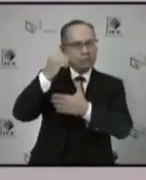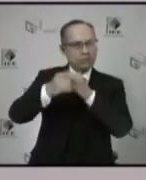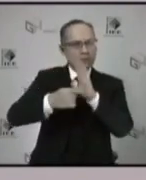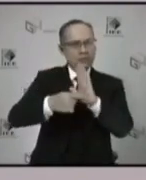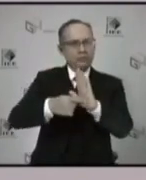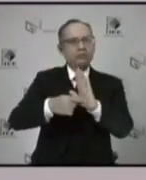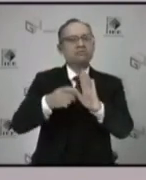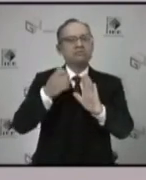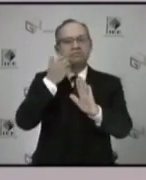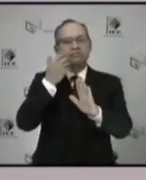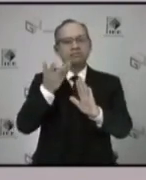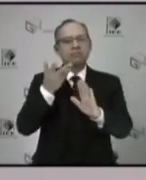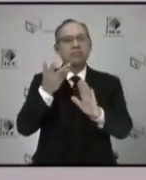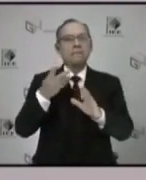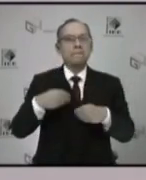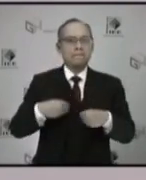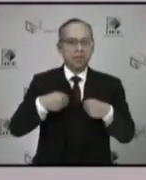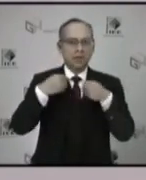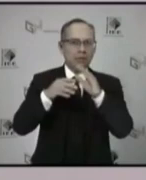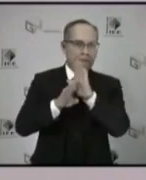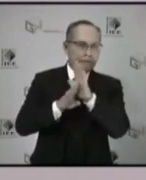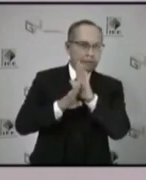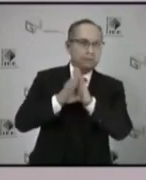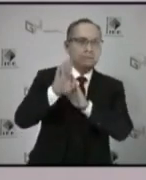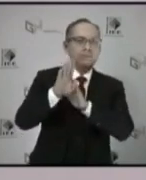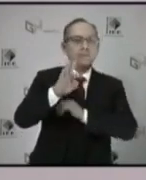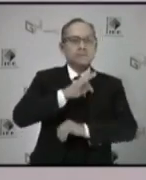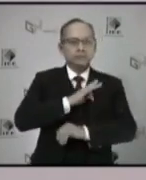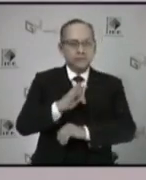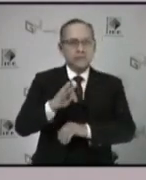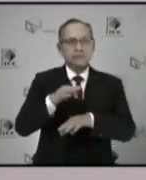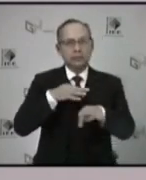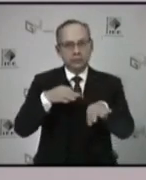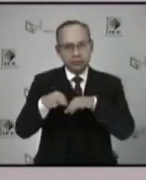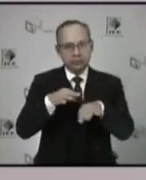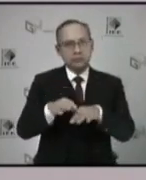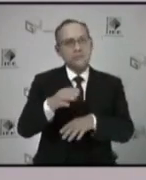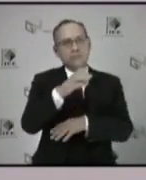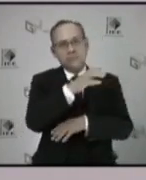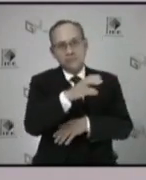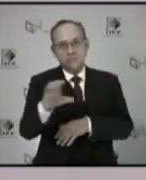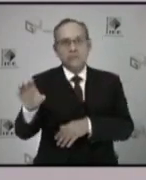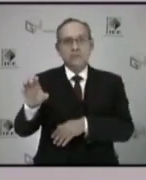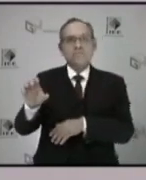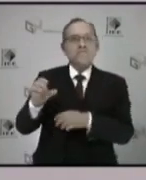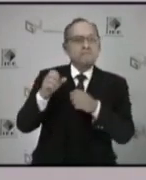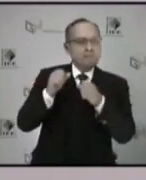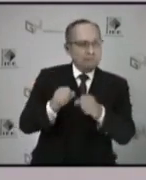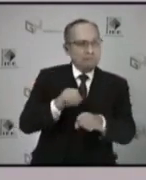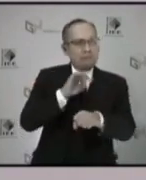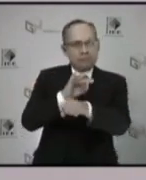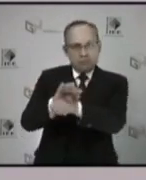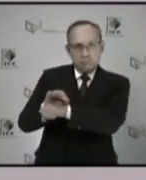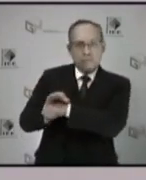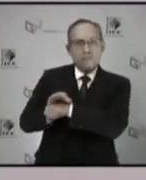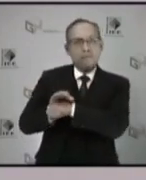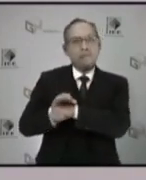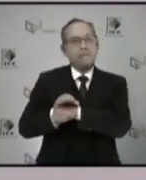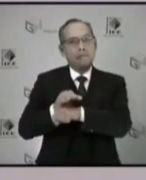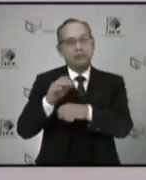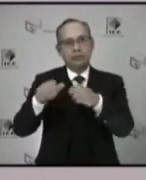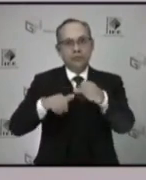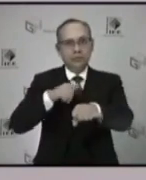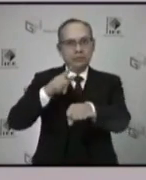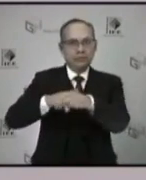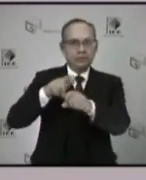vida, transformando la educación, el empleo, el campo, la seguridad, el medio ambiente y muchas cosas más. Pero